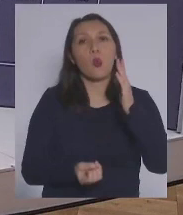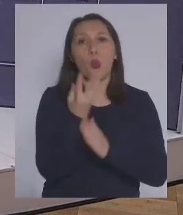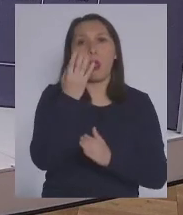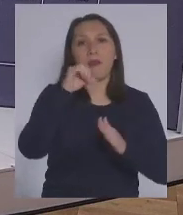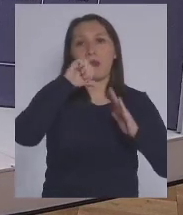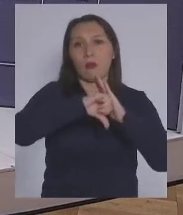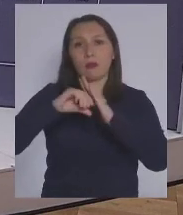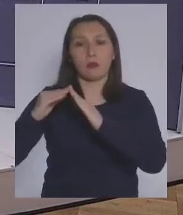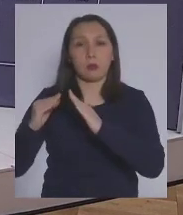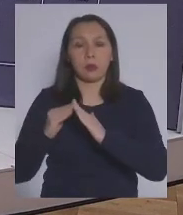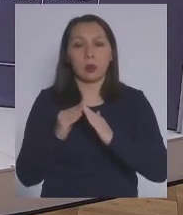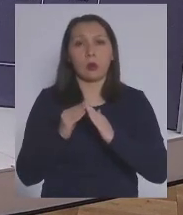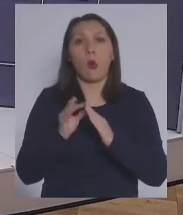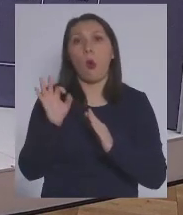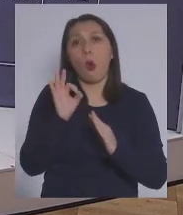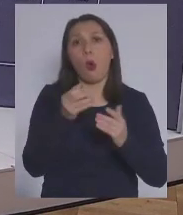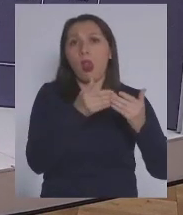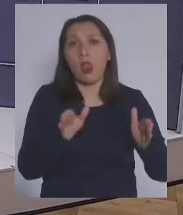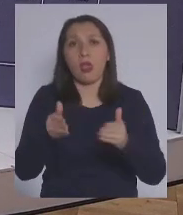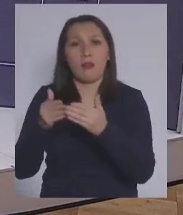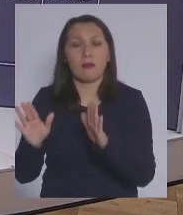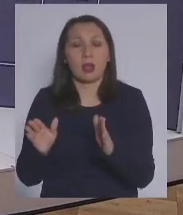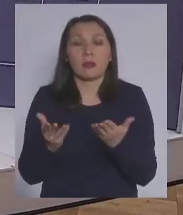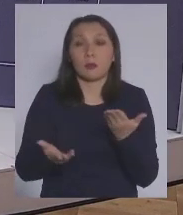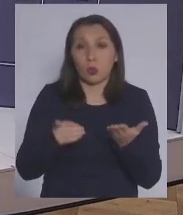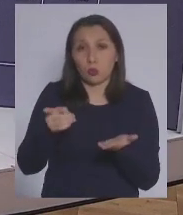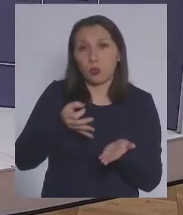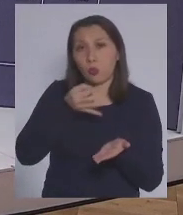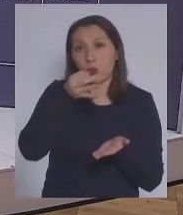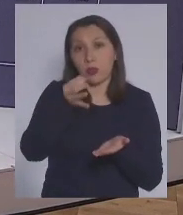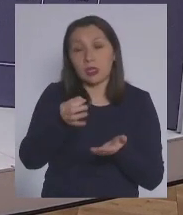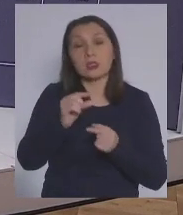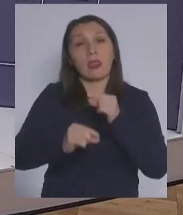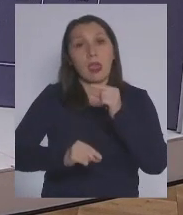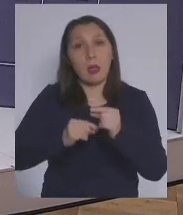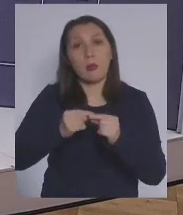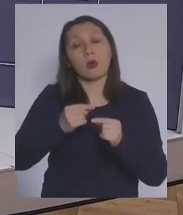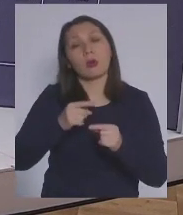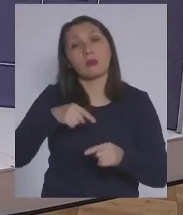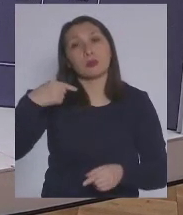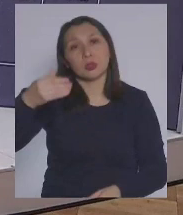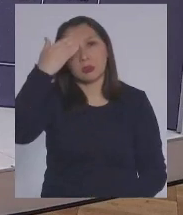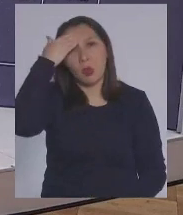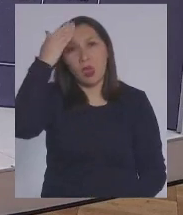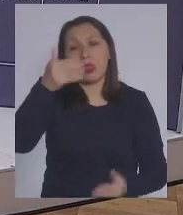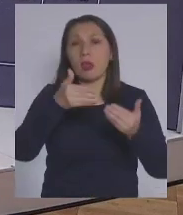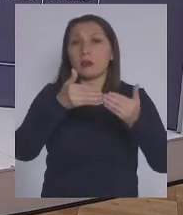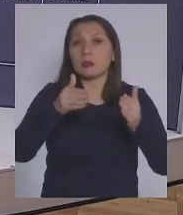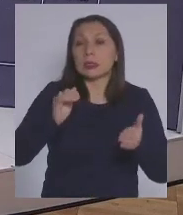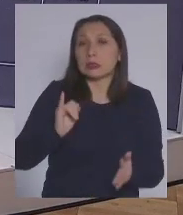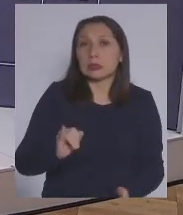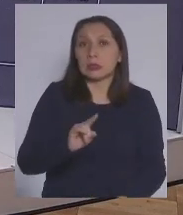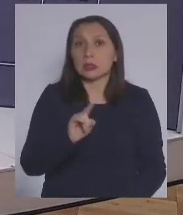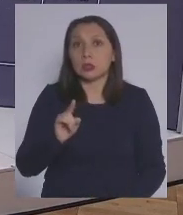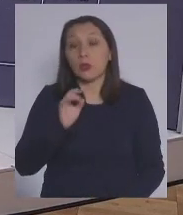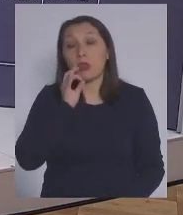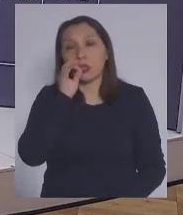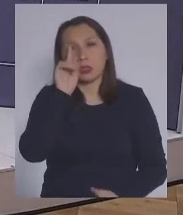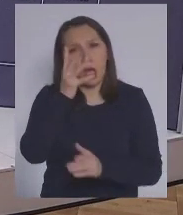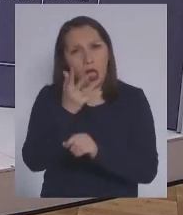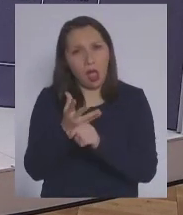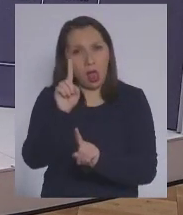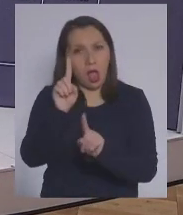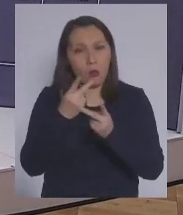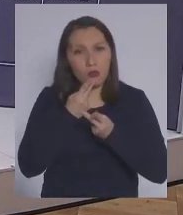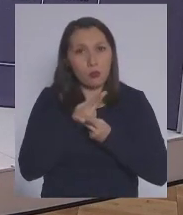más allá de las que se vayan a levantar o el del confinamiento que usted indica que se va a anunciar en los próximos días si es que se toman la decisión hay alguna